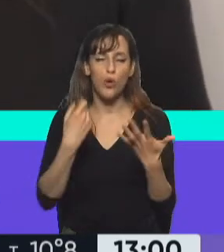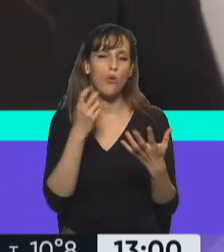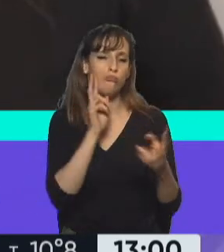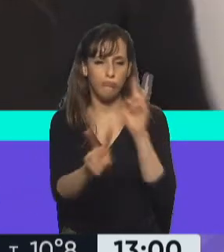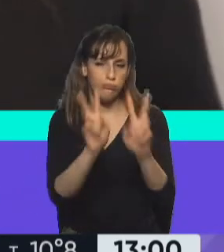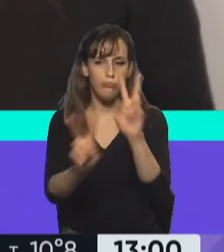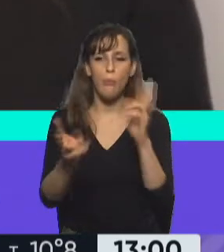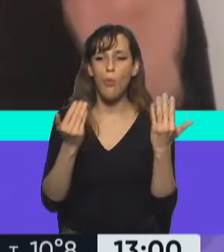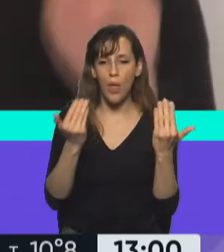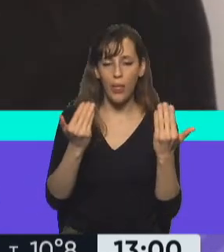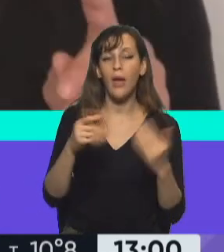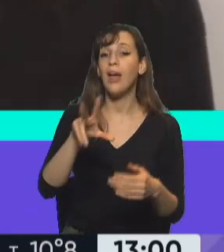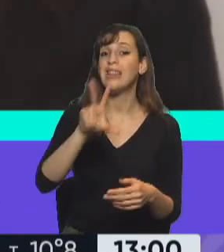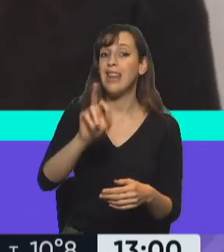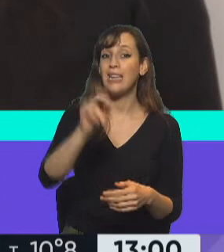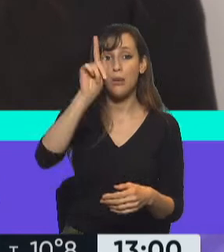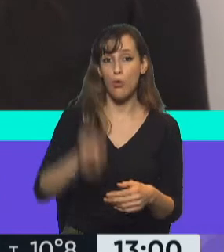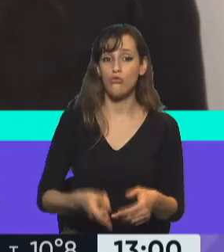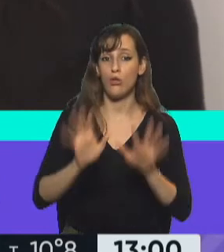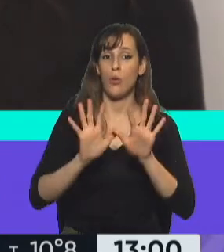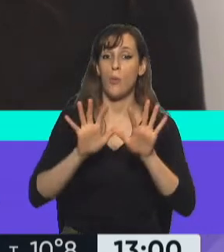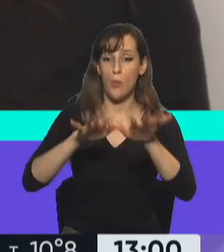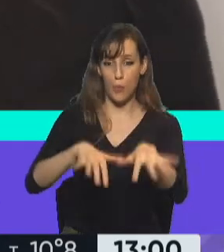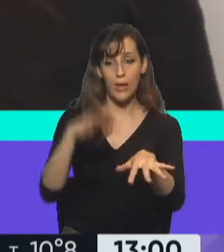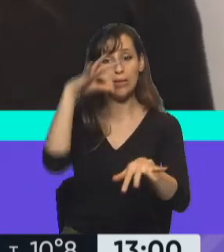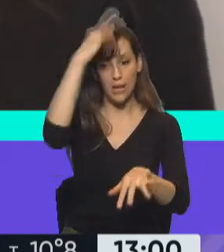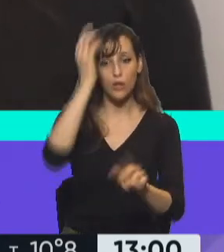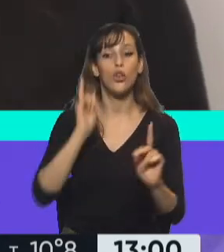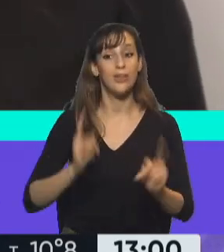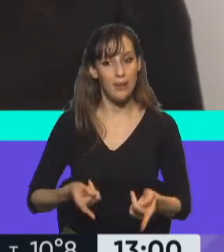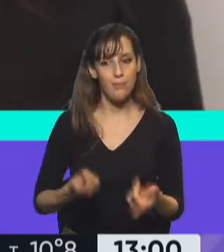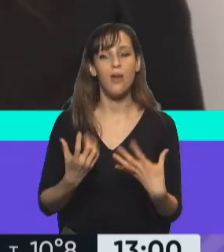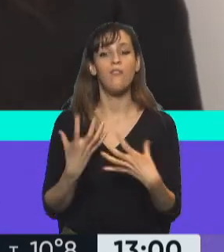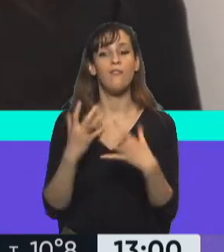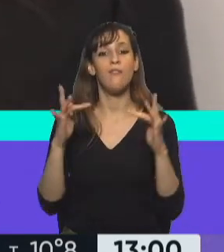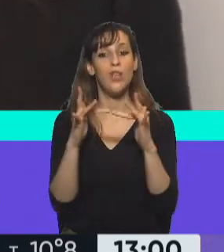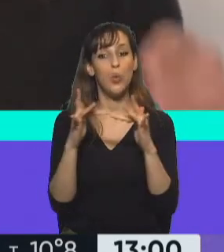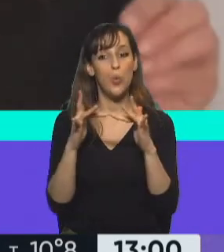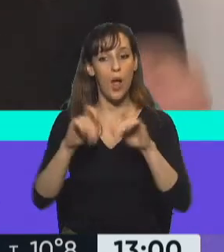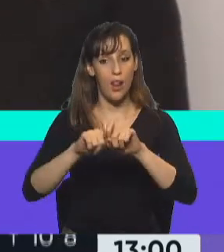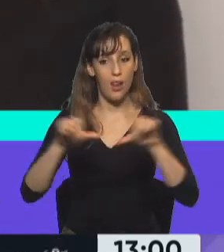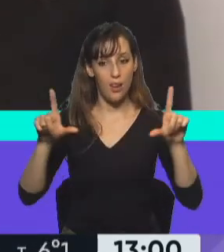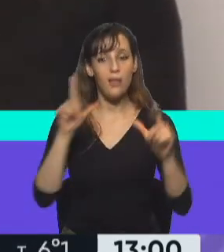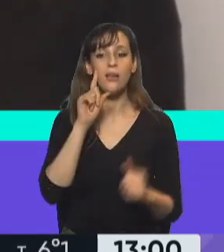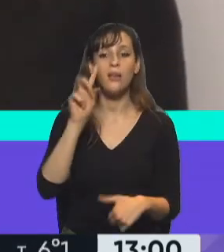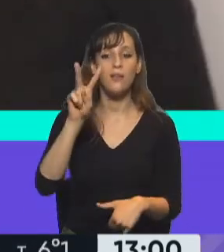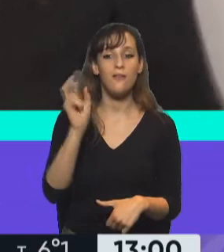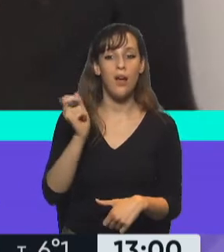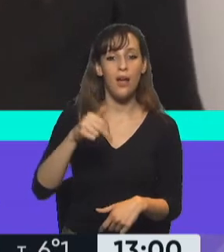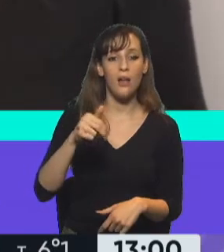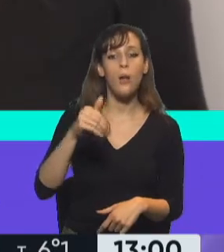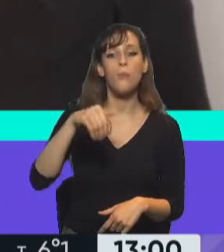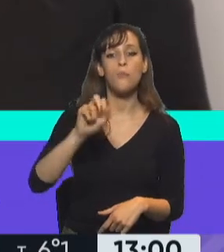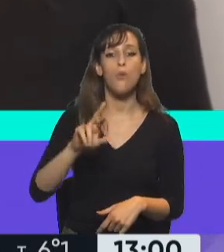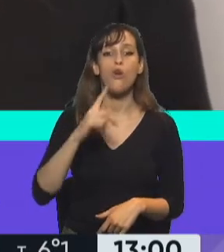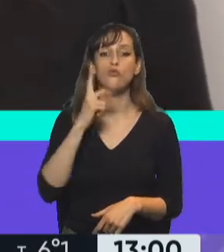protocolo aforo del 30%. Pero también hay actividades virtuales, como la que propone Iván Moschner para este domingo en